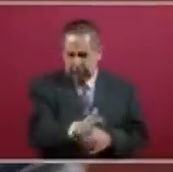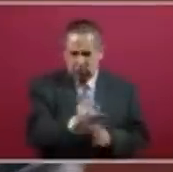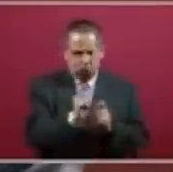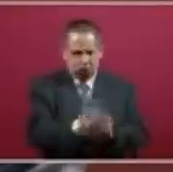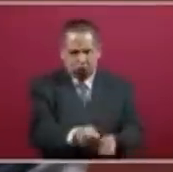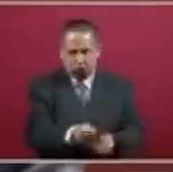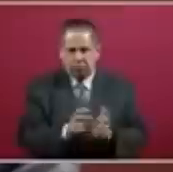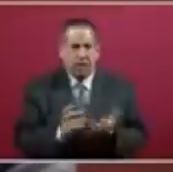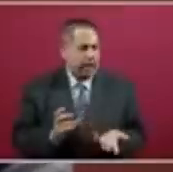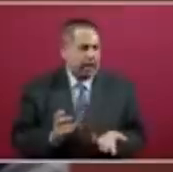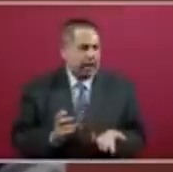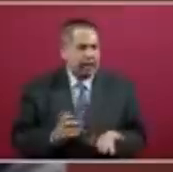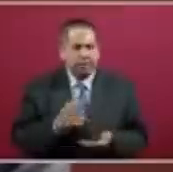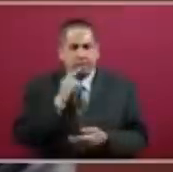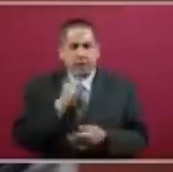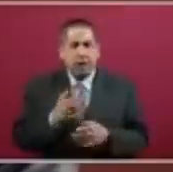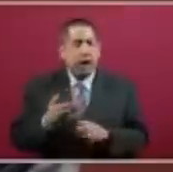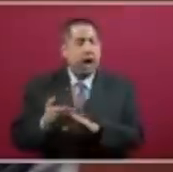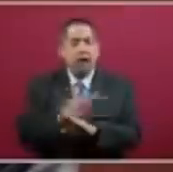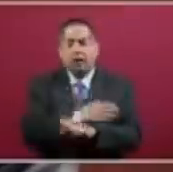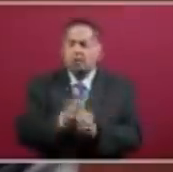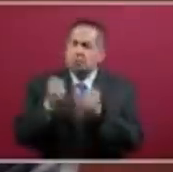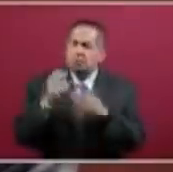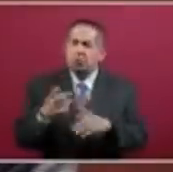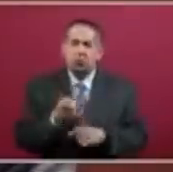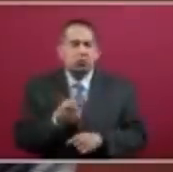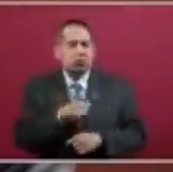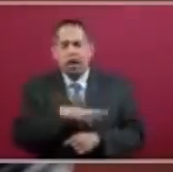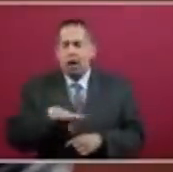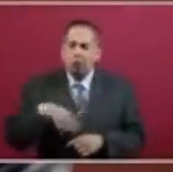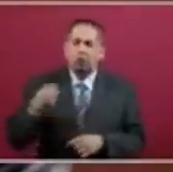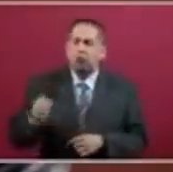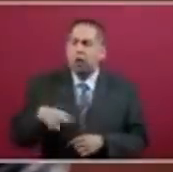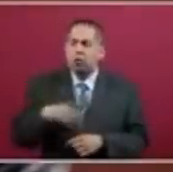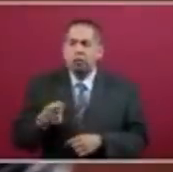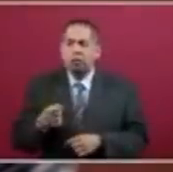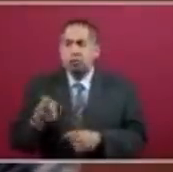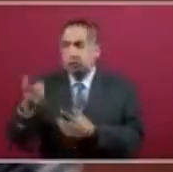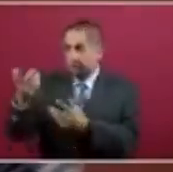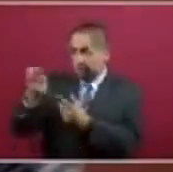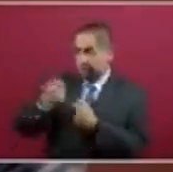porque sí habían muchos, muchos, muchos abusos.